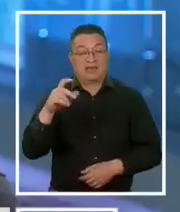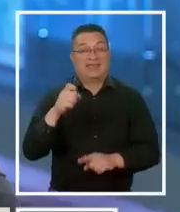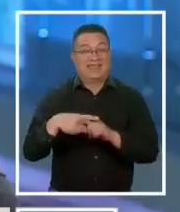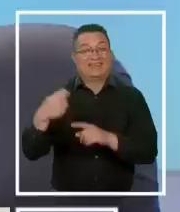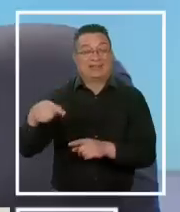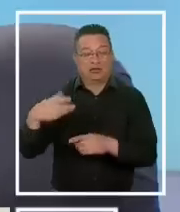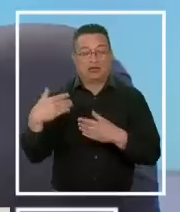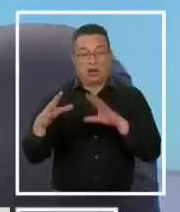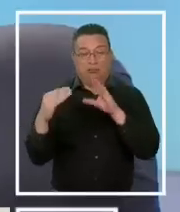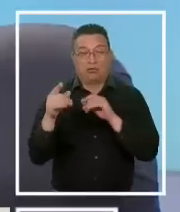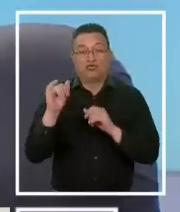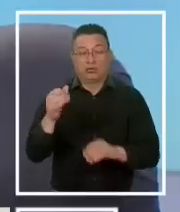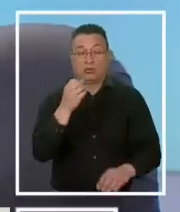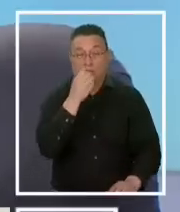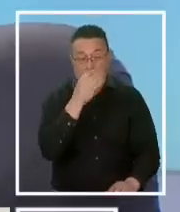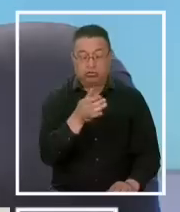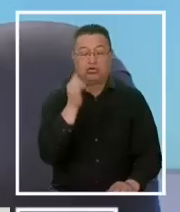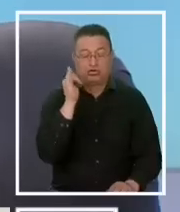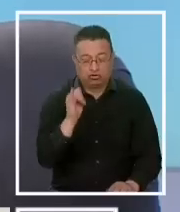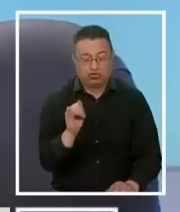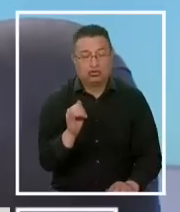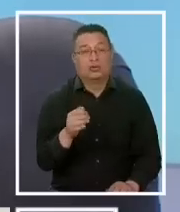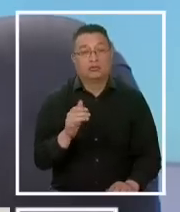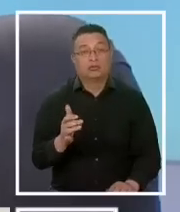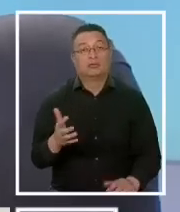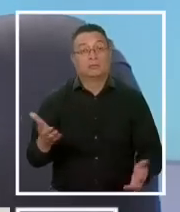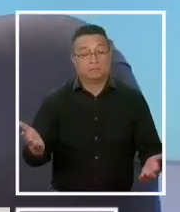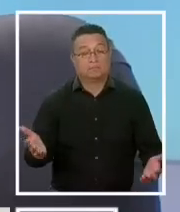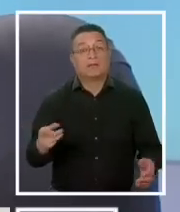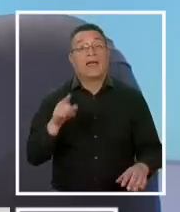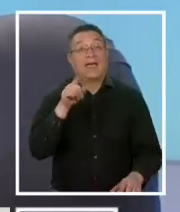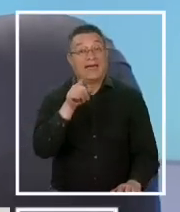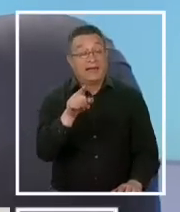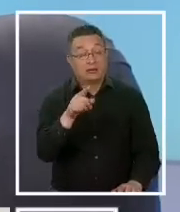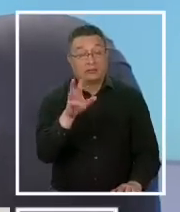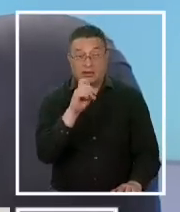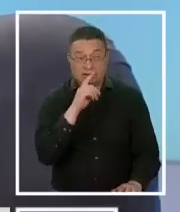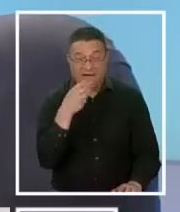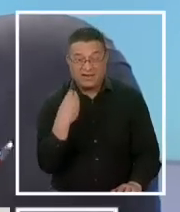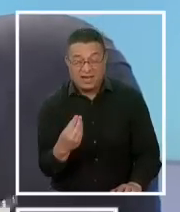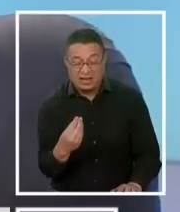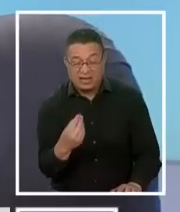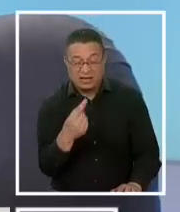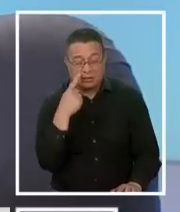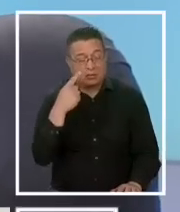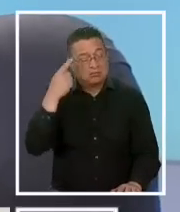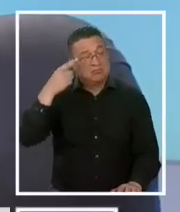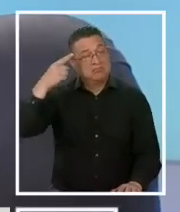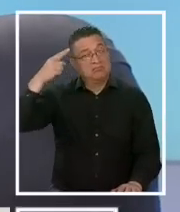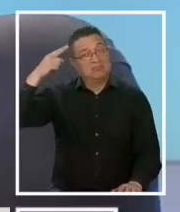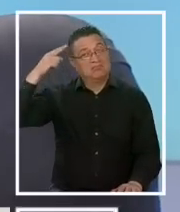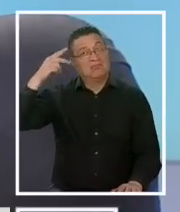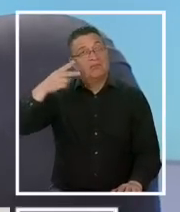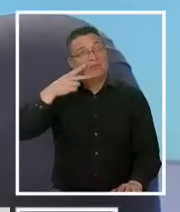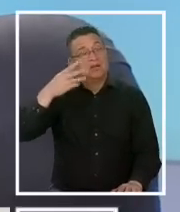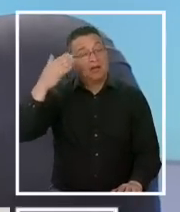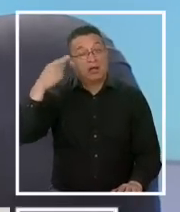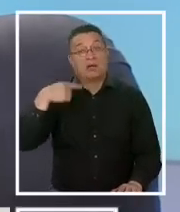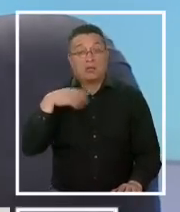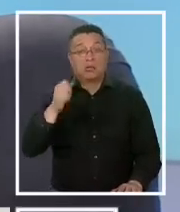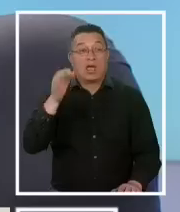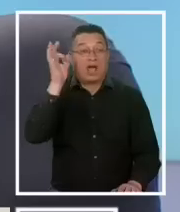girardot de hecho él lo reconoció y usted también reconoció ya Y eso le parece correcto hoy día mirando hacia atrás haber tenido una